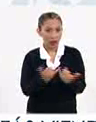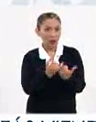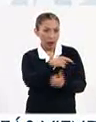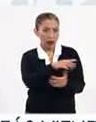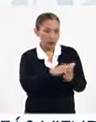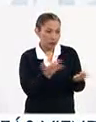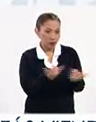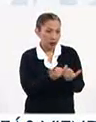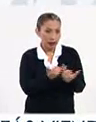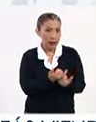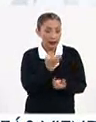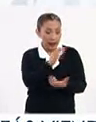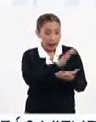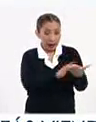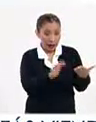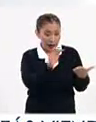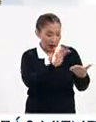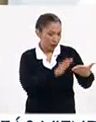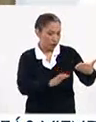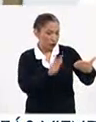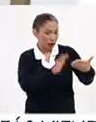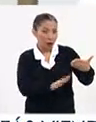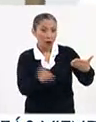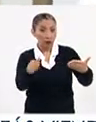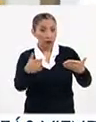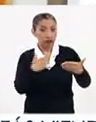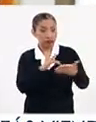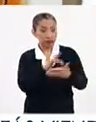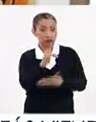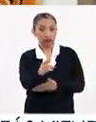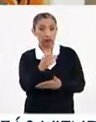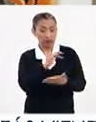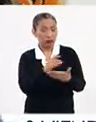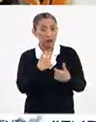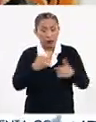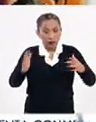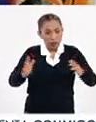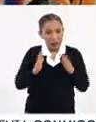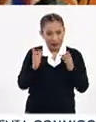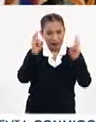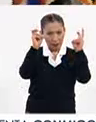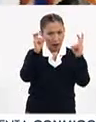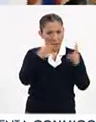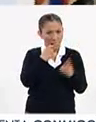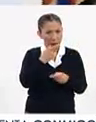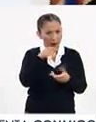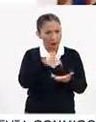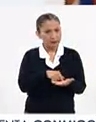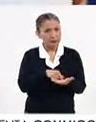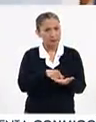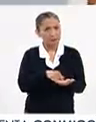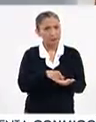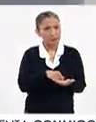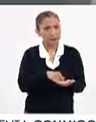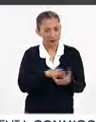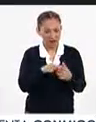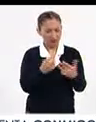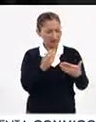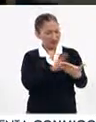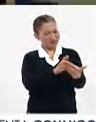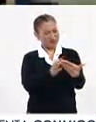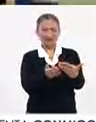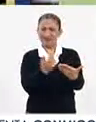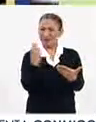libro. Sí. Es la lectura de un agradecido lector. No, hombre. A mí me sorprendió el tema al principio,